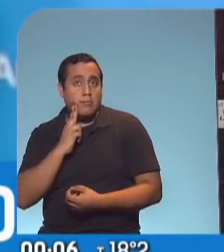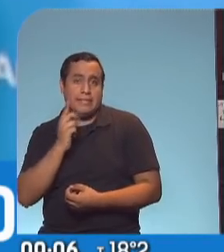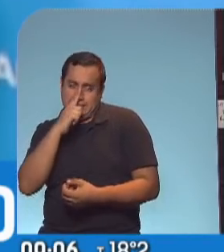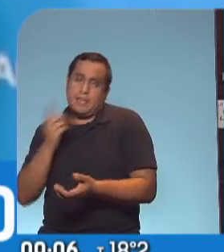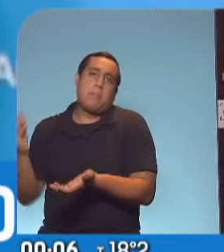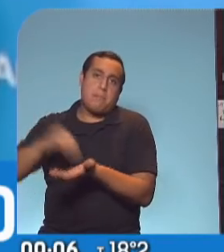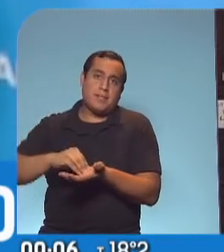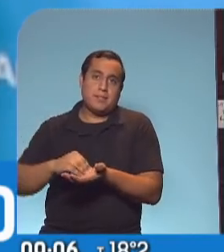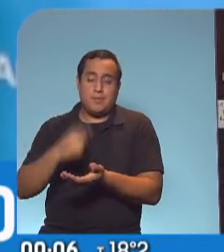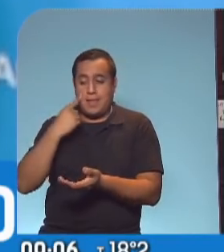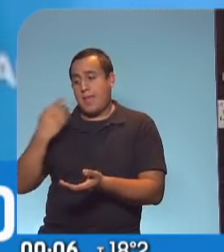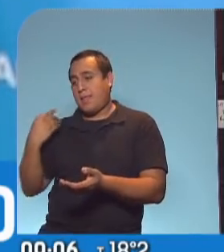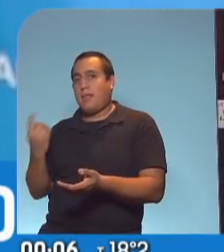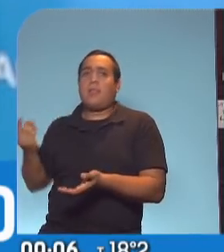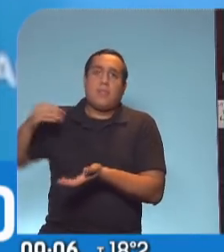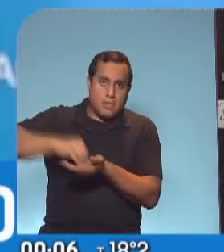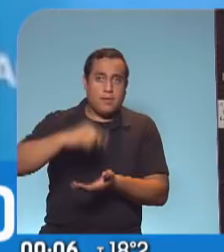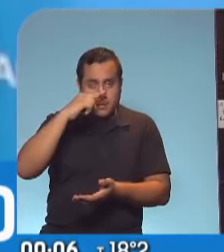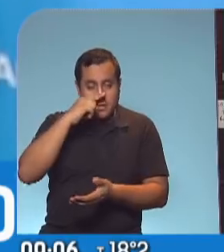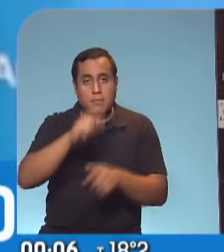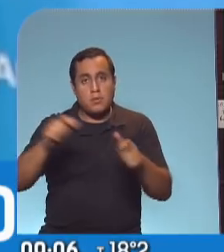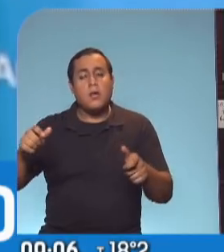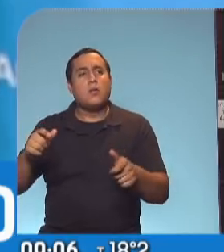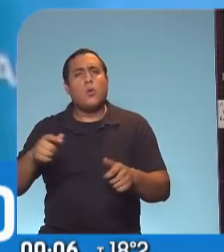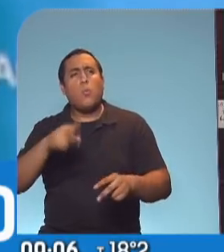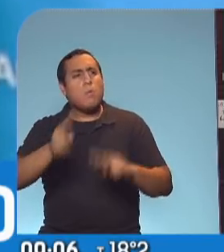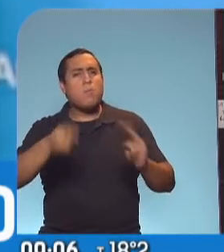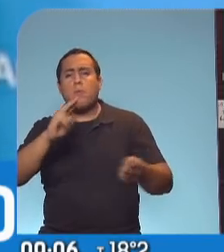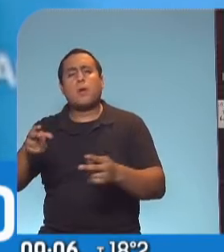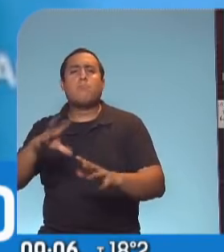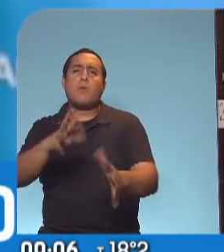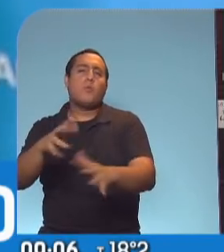las últimas 24 horas, lo cual genera una tasa de letalidad del